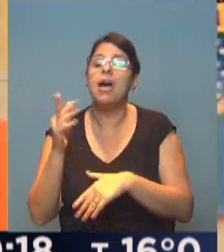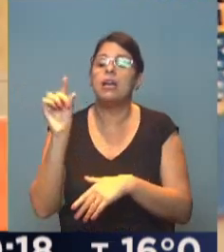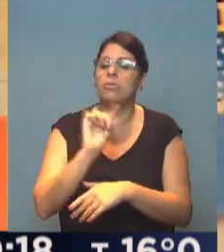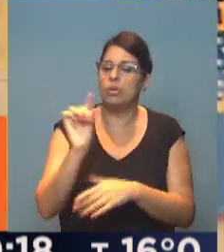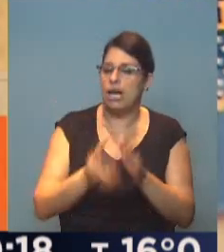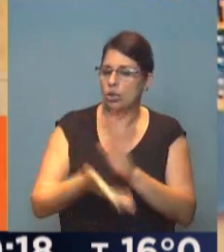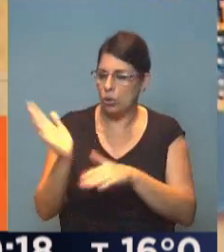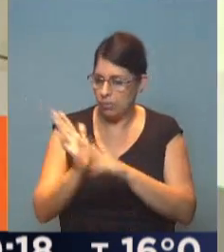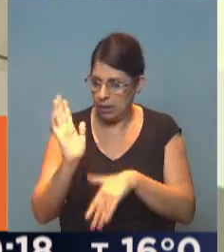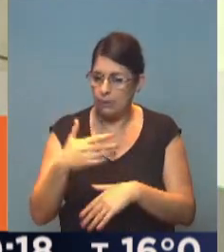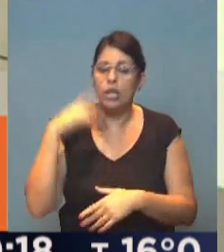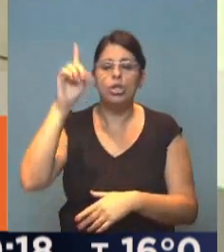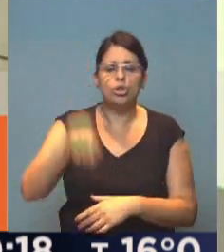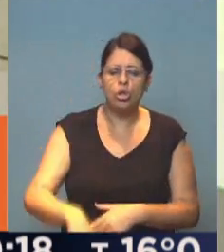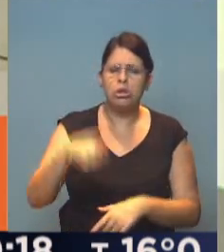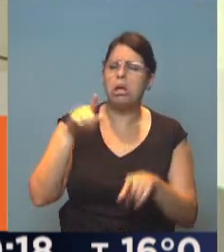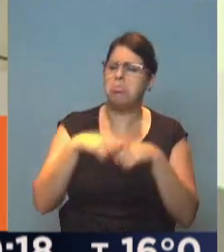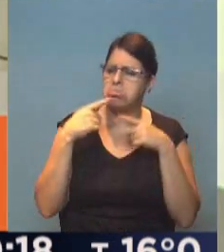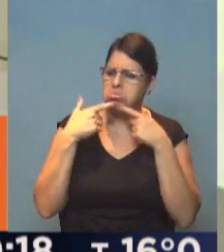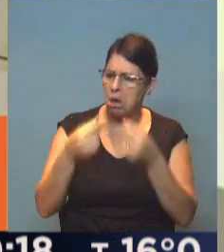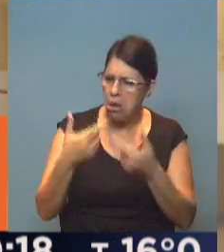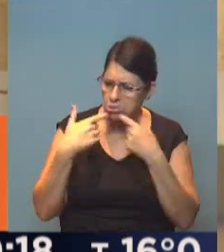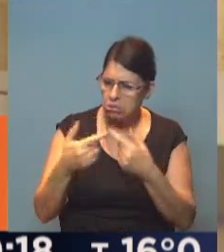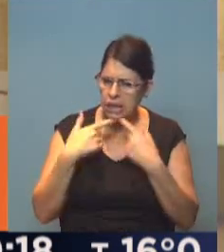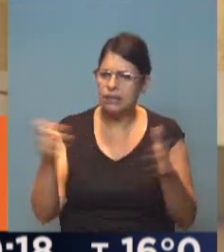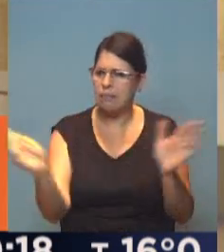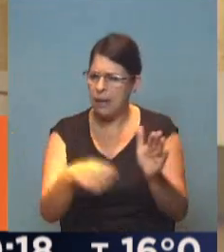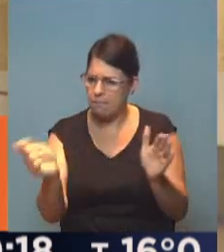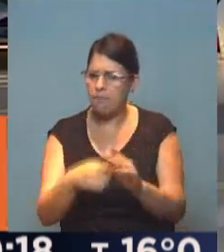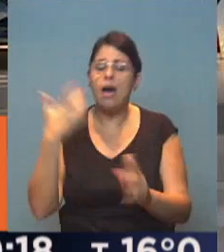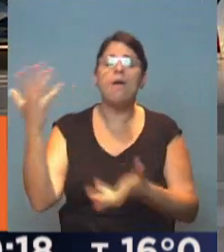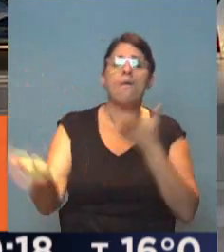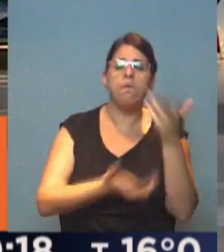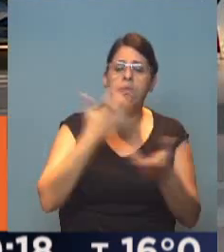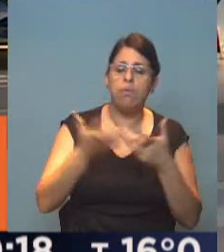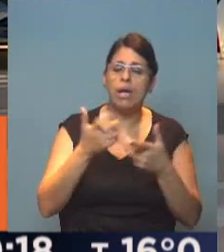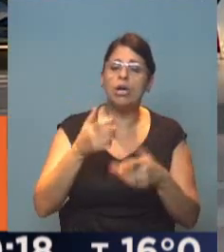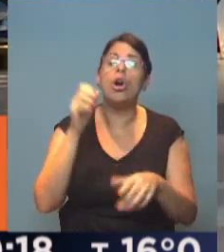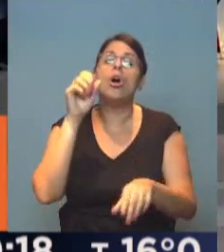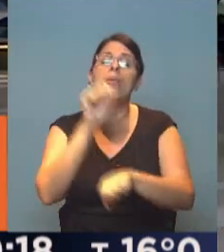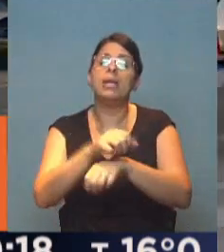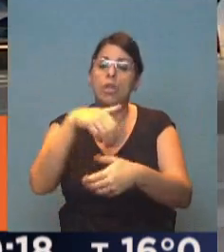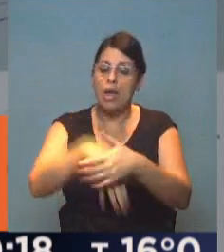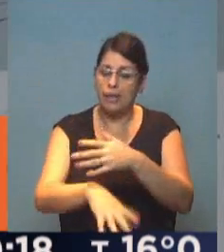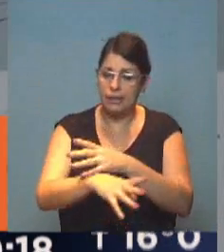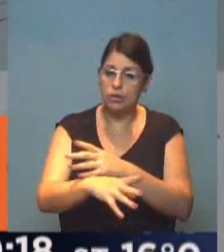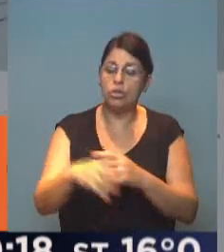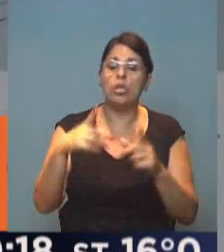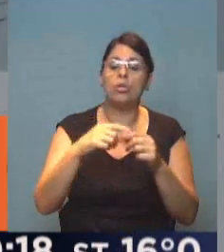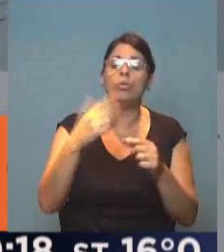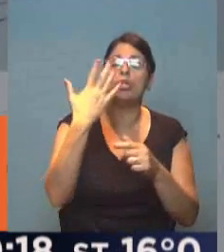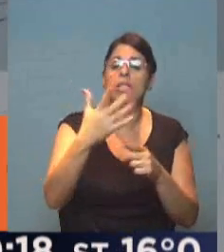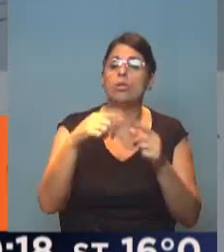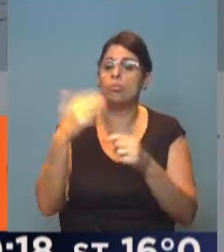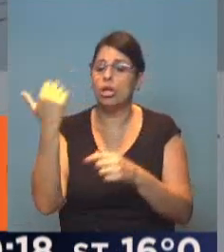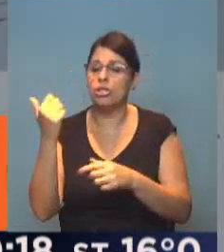Durante todo el día hubo protesta, batucada, trapos con consigna, luego prendido fuego, de parte de los internos de los pabellones 5 y 6